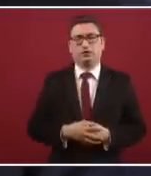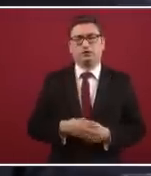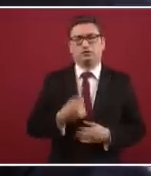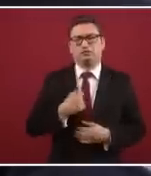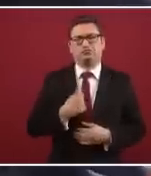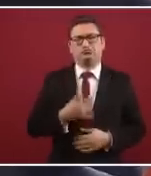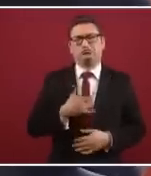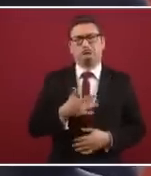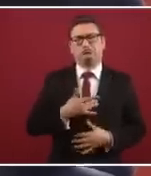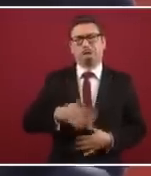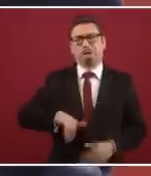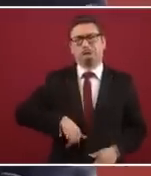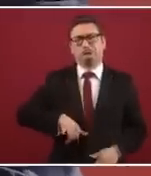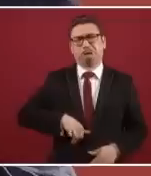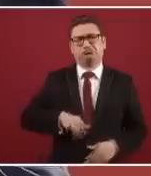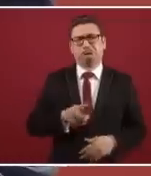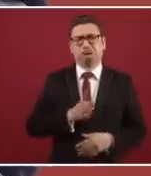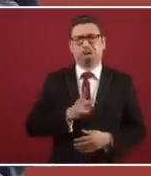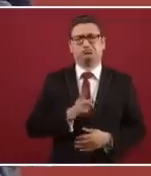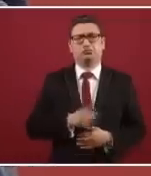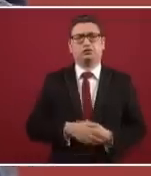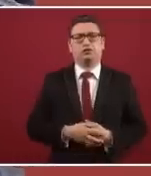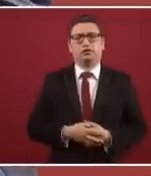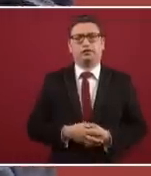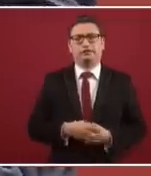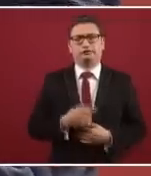intención de